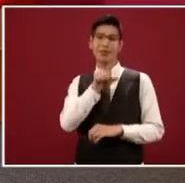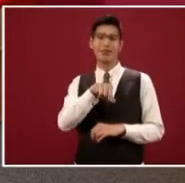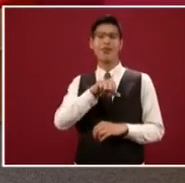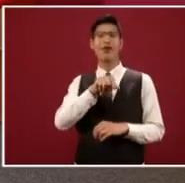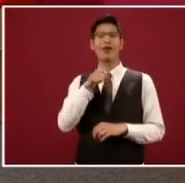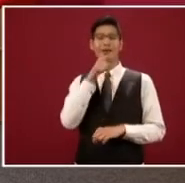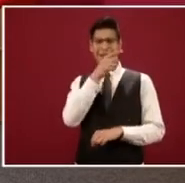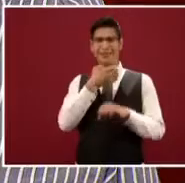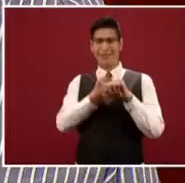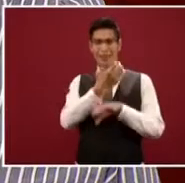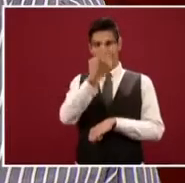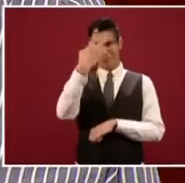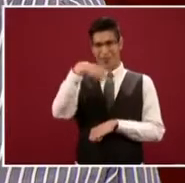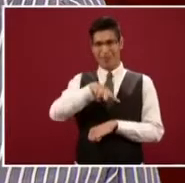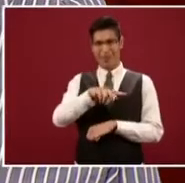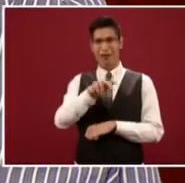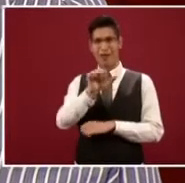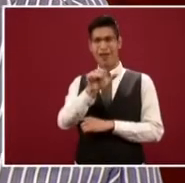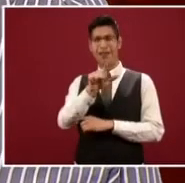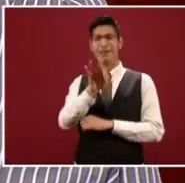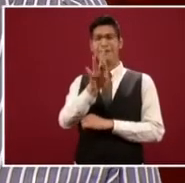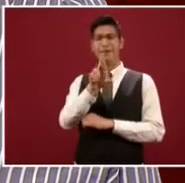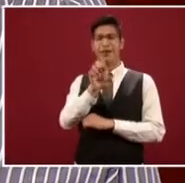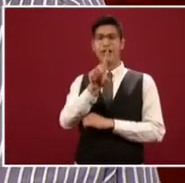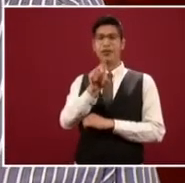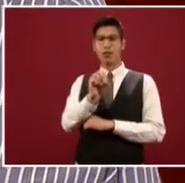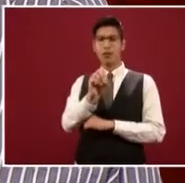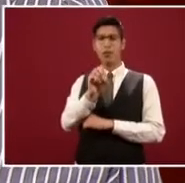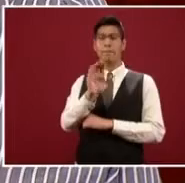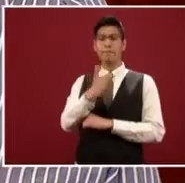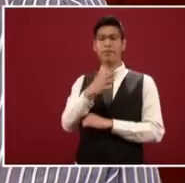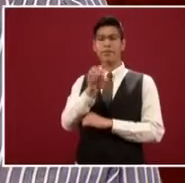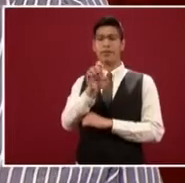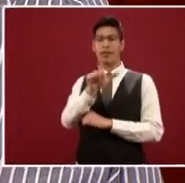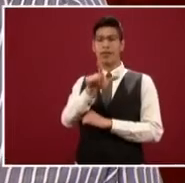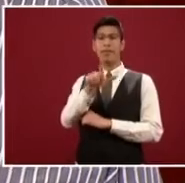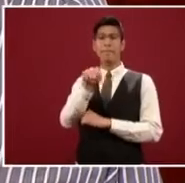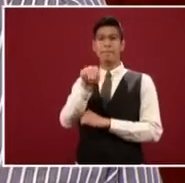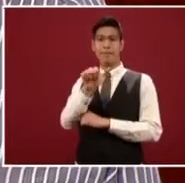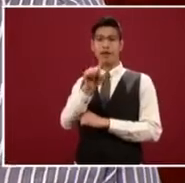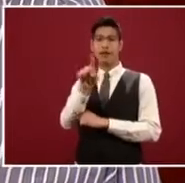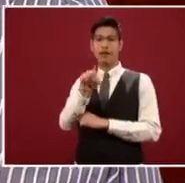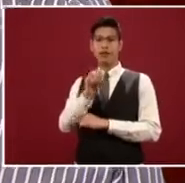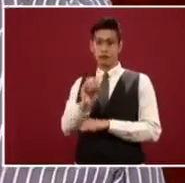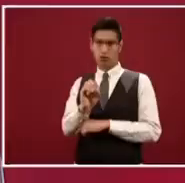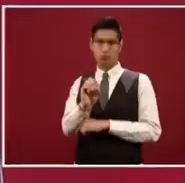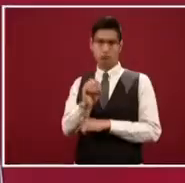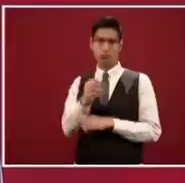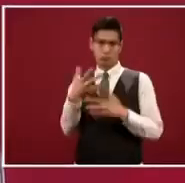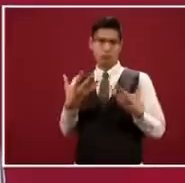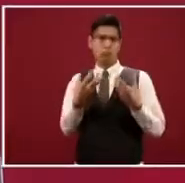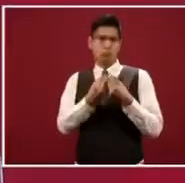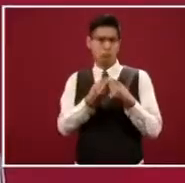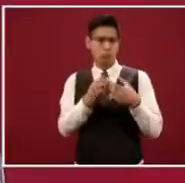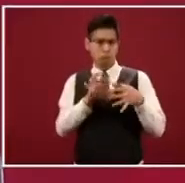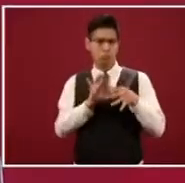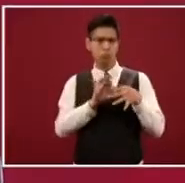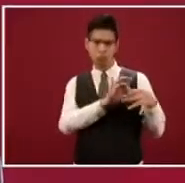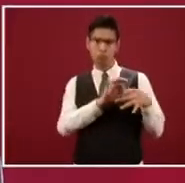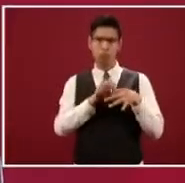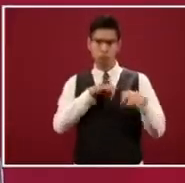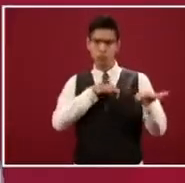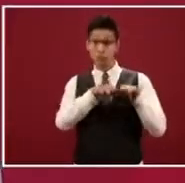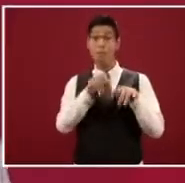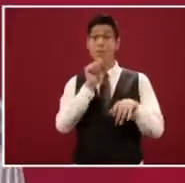del Mazo. En esta reunión de trabajo participamos estos 2 gobiernos estatales, la Secretaría de